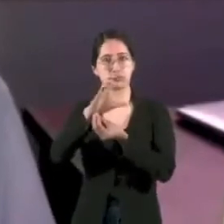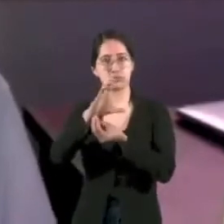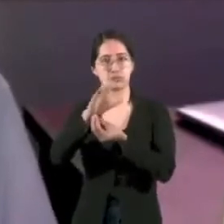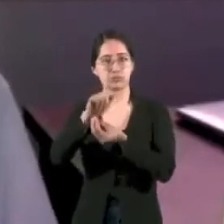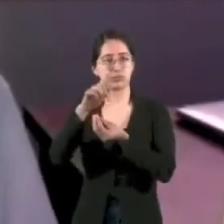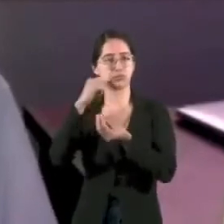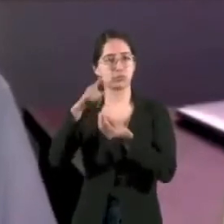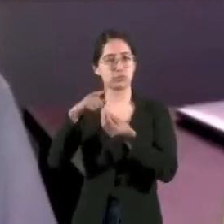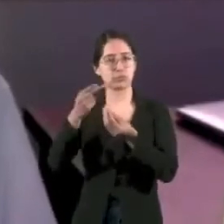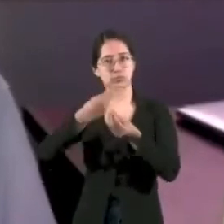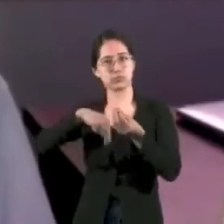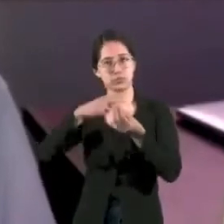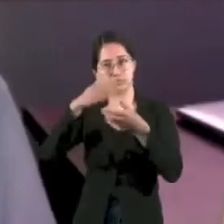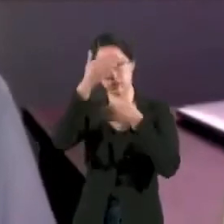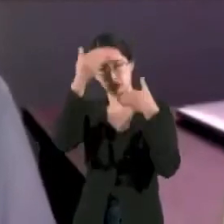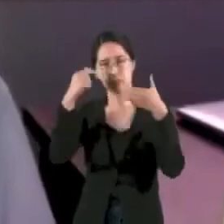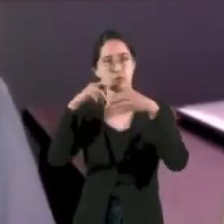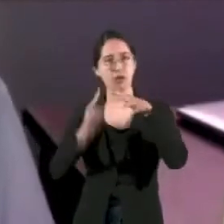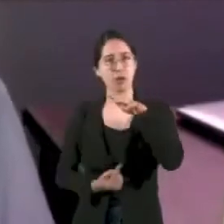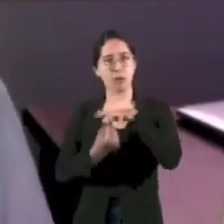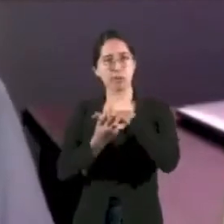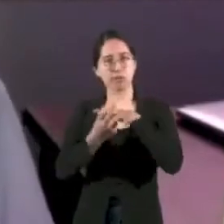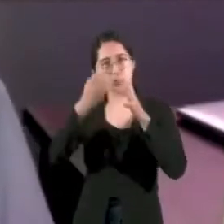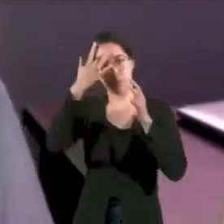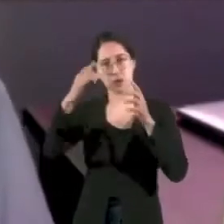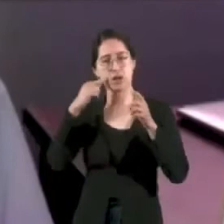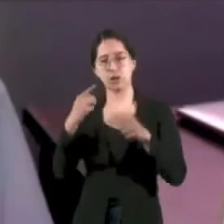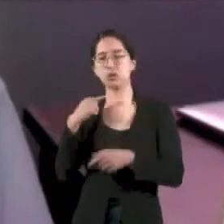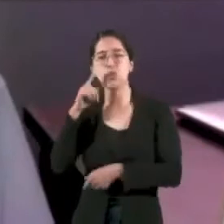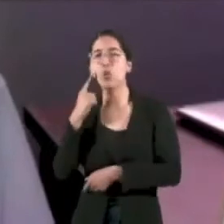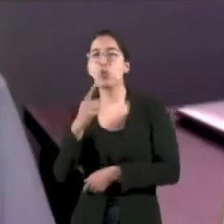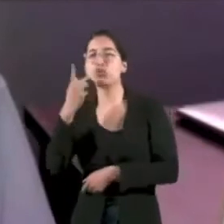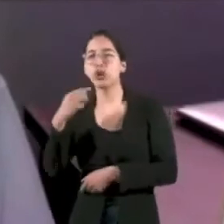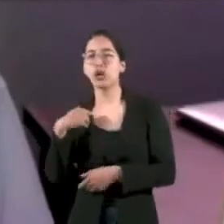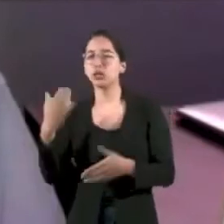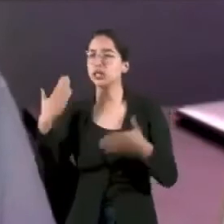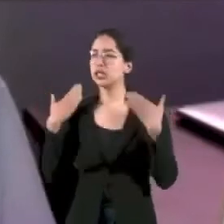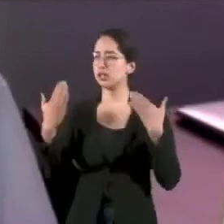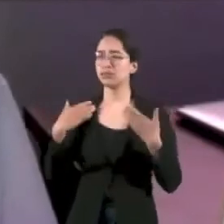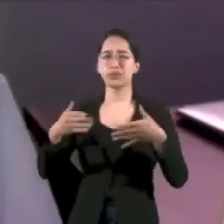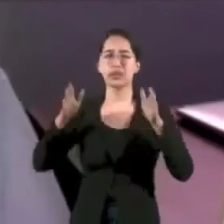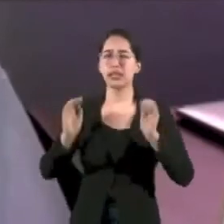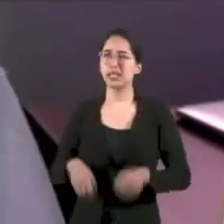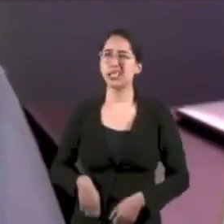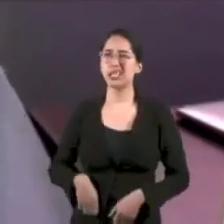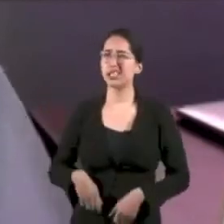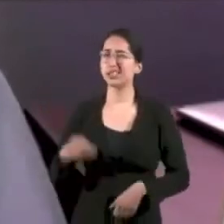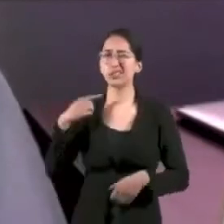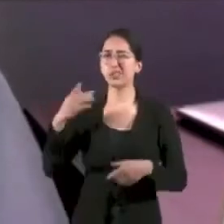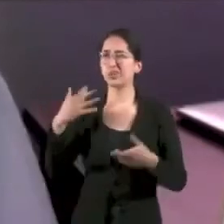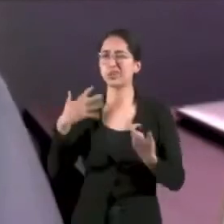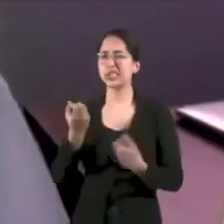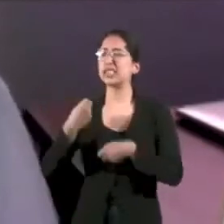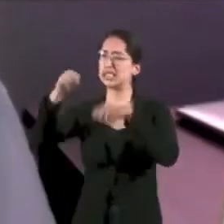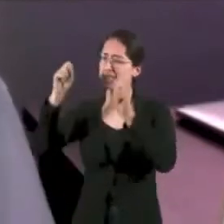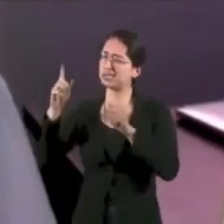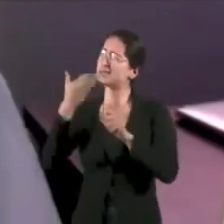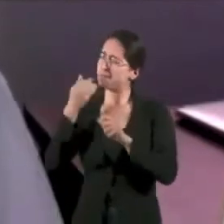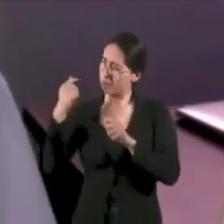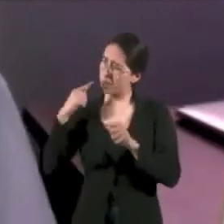surge porque unos campesinos un día amanecieron diciendo, ole, armémonos y busquemos tomarnos el